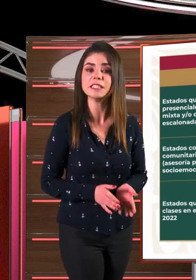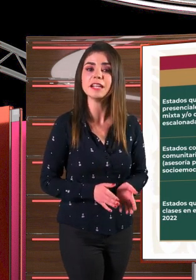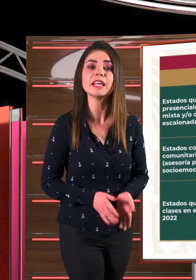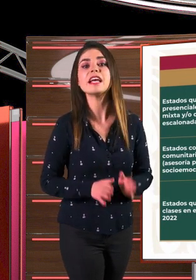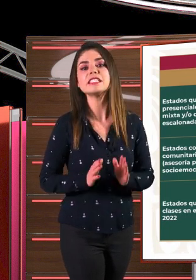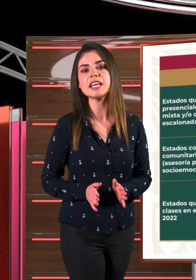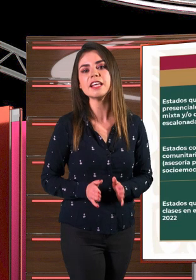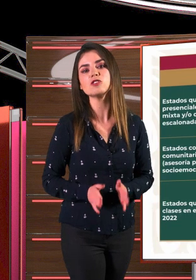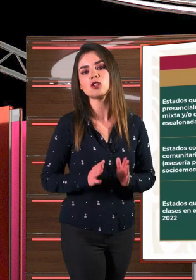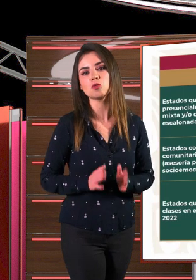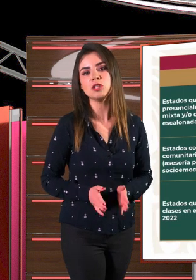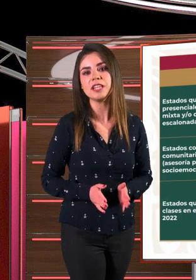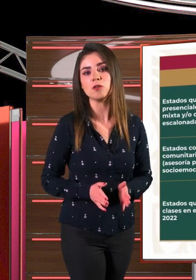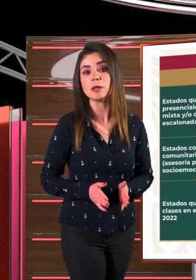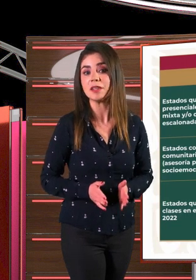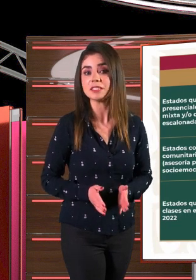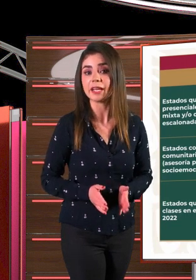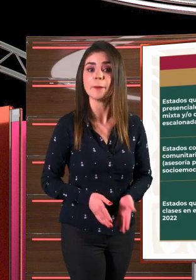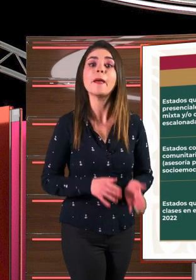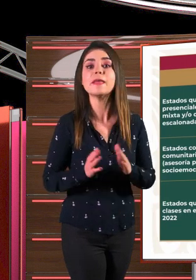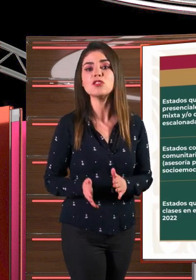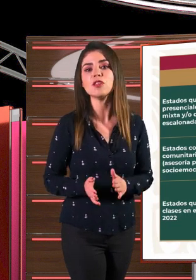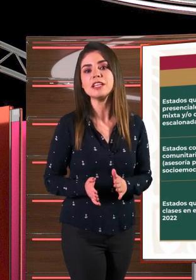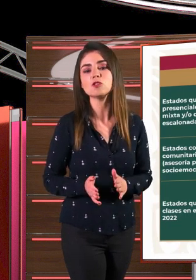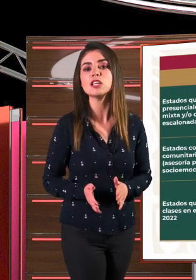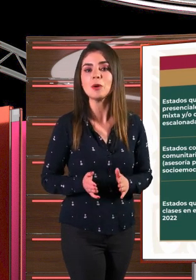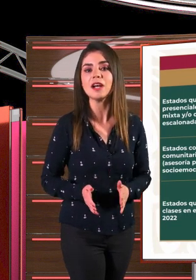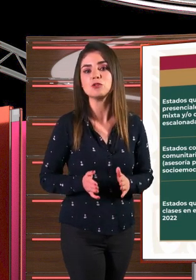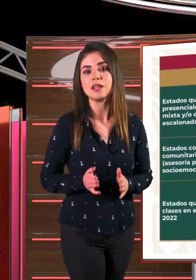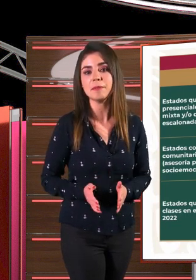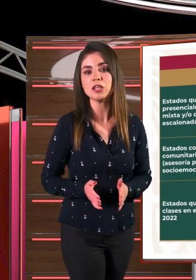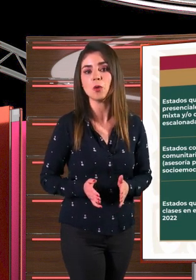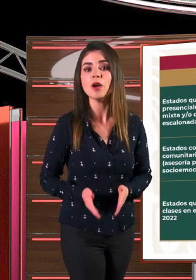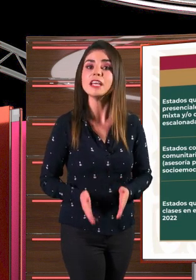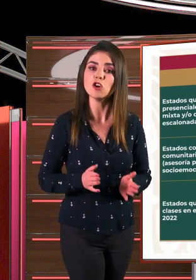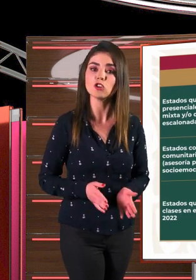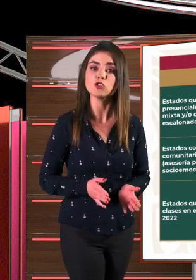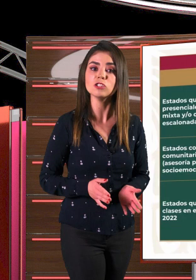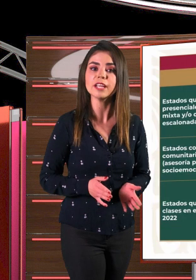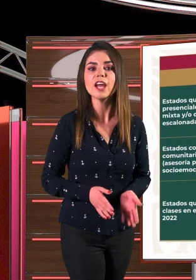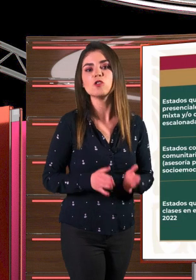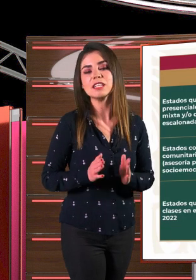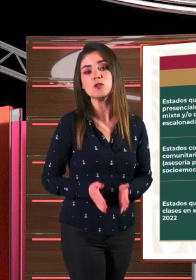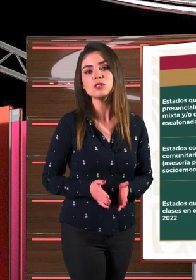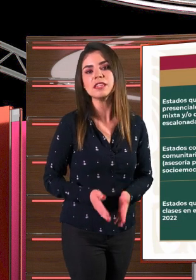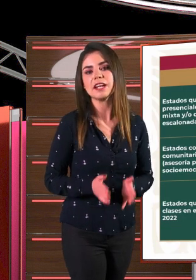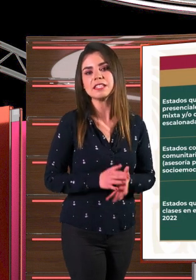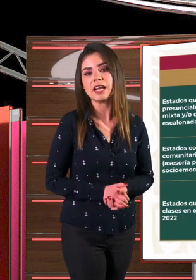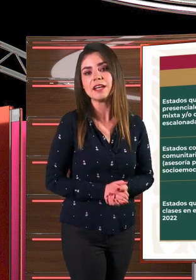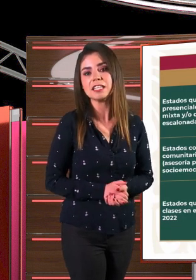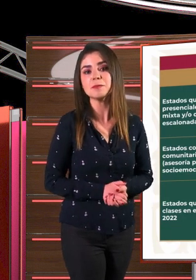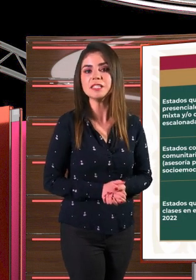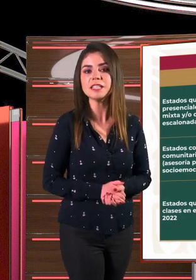clases presenciales, 7 los centros comunitarios de aprendizaje. Dentro de estos se encuentra la Ciudad de México y otros 11 los que anuncian